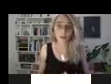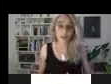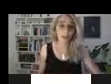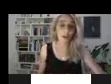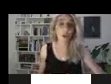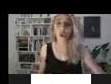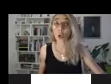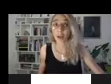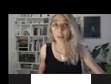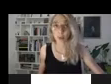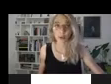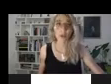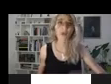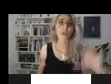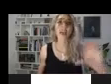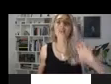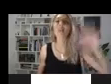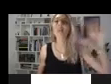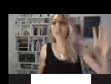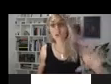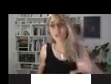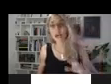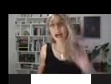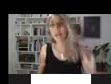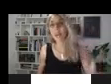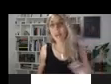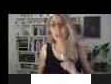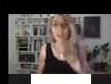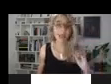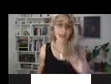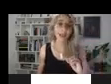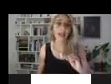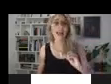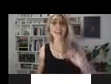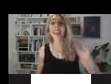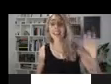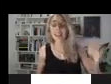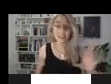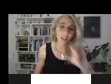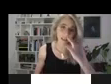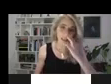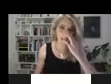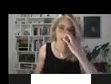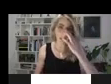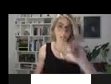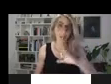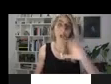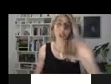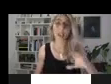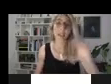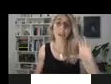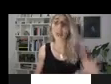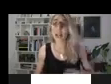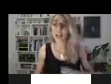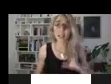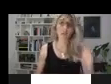otros campos, ¿no? Entonces ahí públicos apunta a salirse de